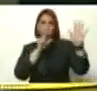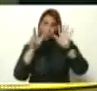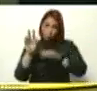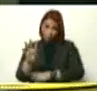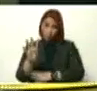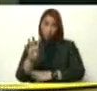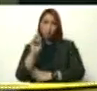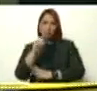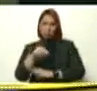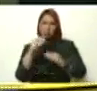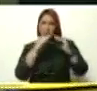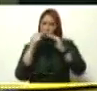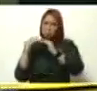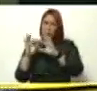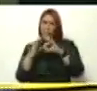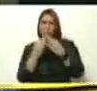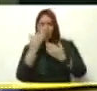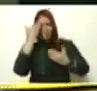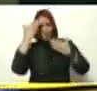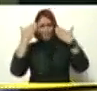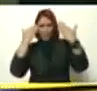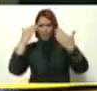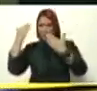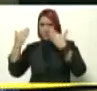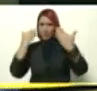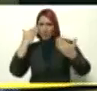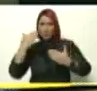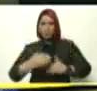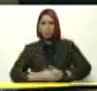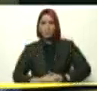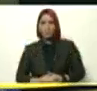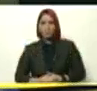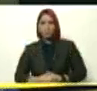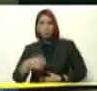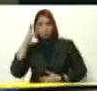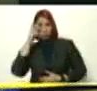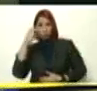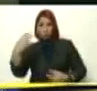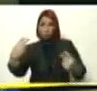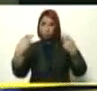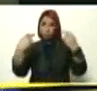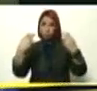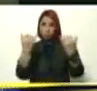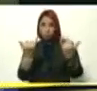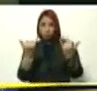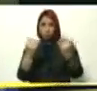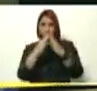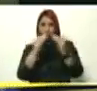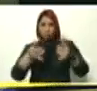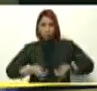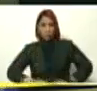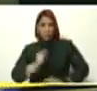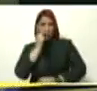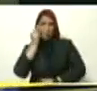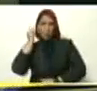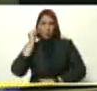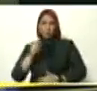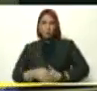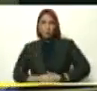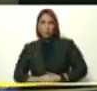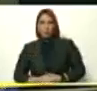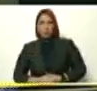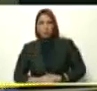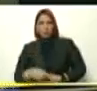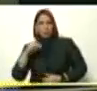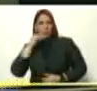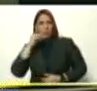casa de familiares, queridos. Mi saludo a Cecilia desde aquí, si me está escuchando. Y a todos sus hijos e hijas,